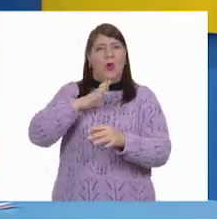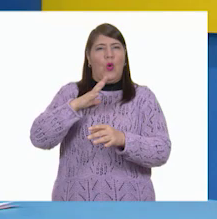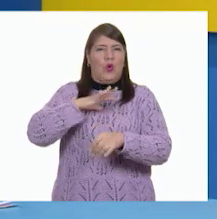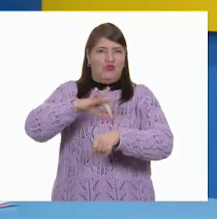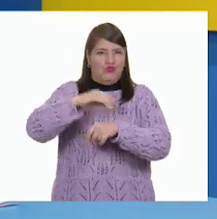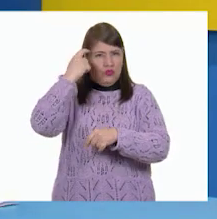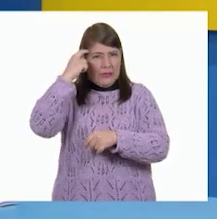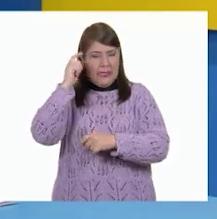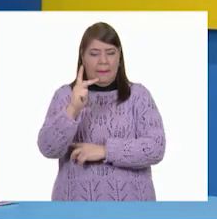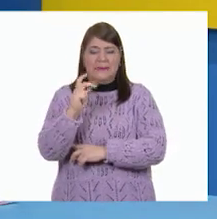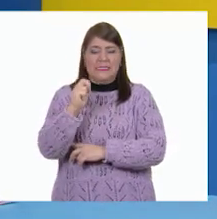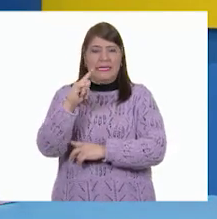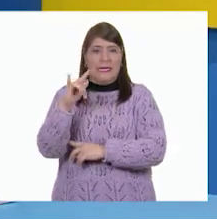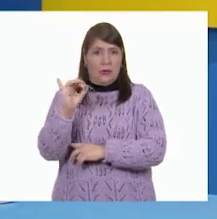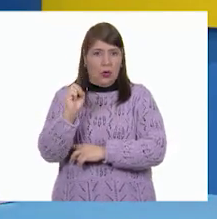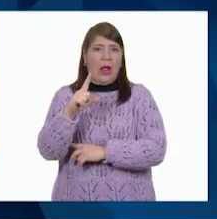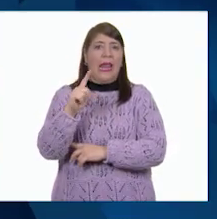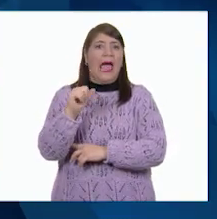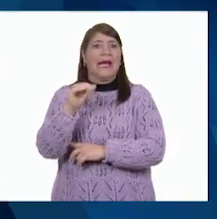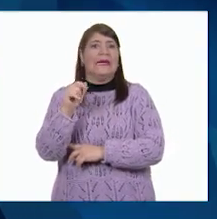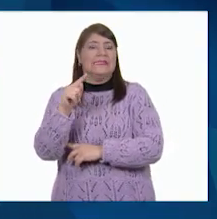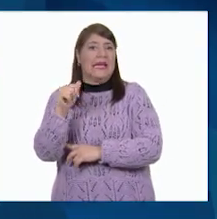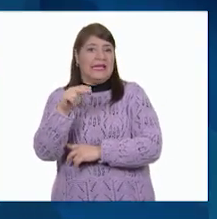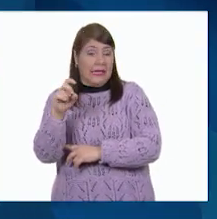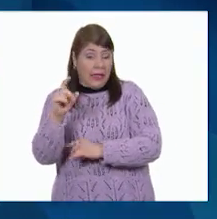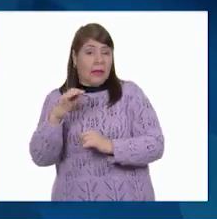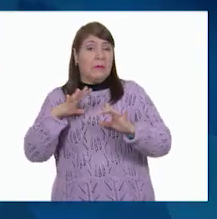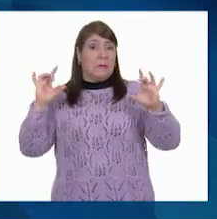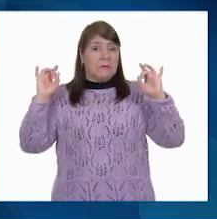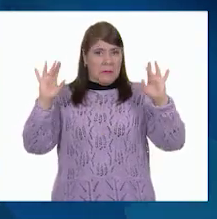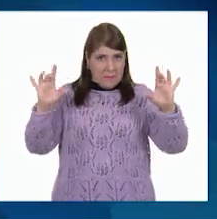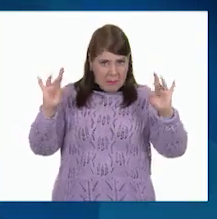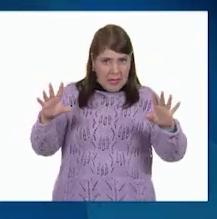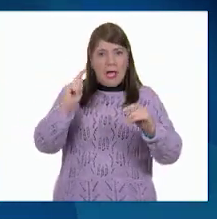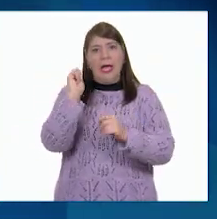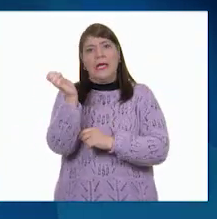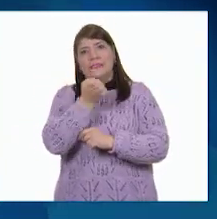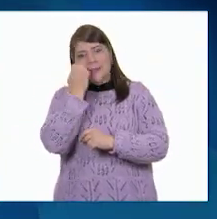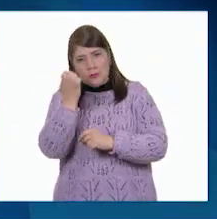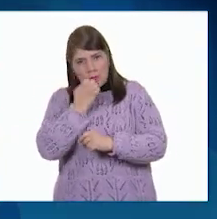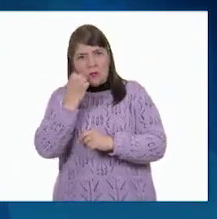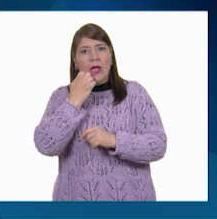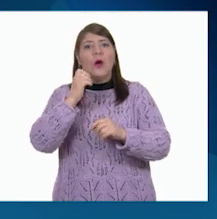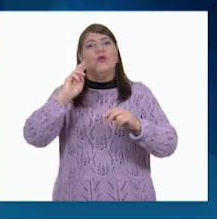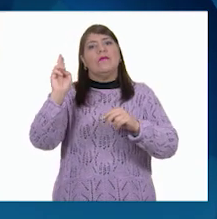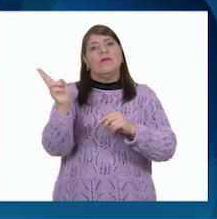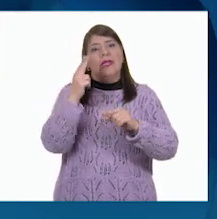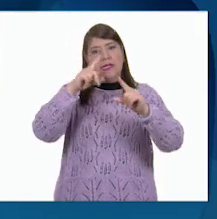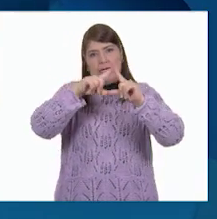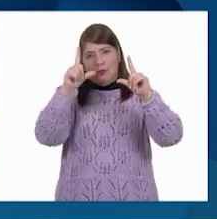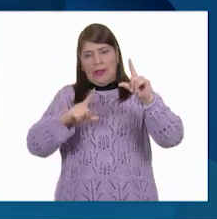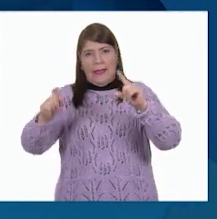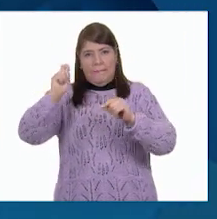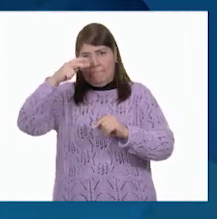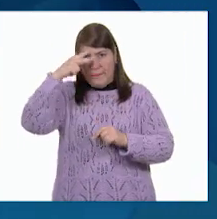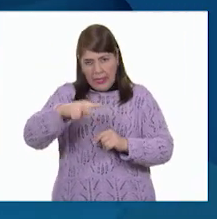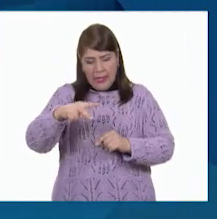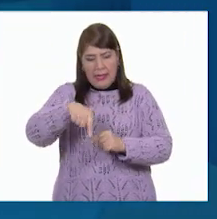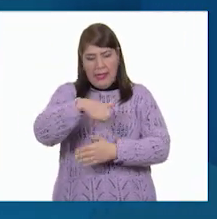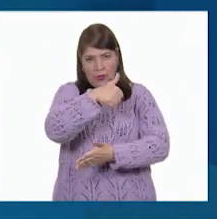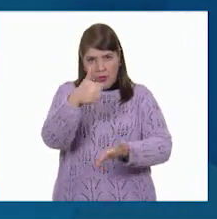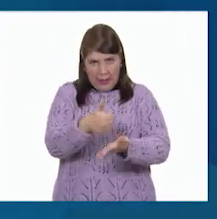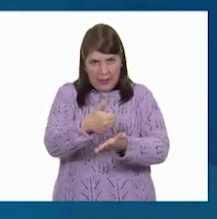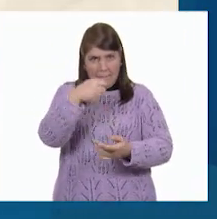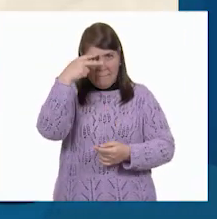también monumentos como el Ángel de la Independencia, escuelas como la Universidad Nacional de México, en la capital del país, y,